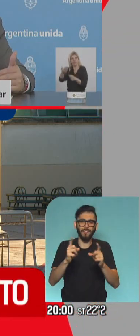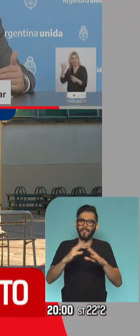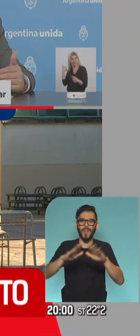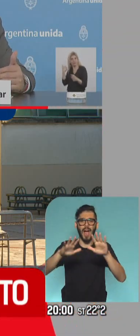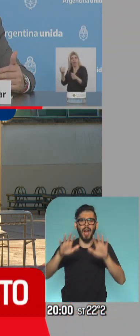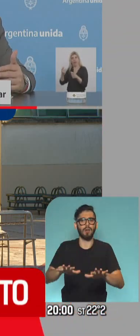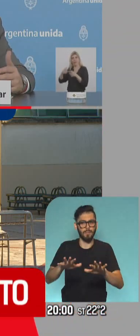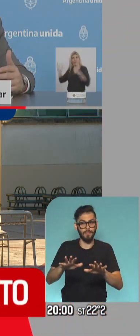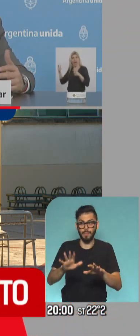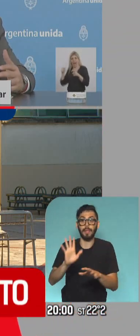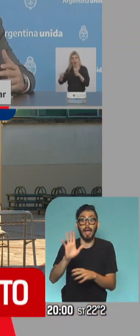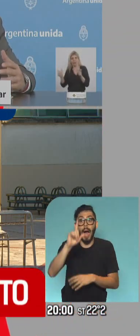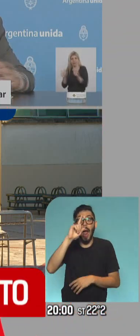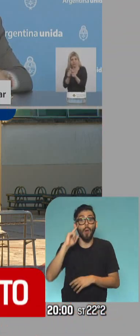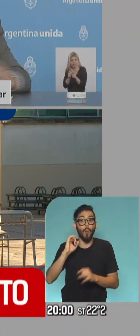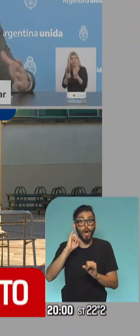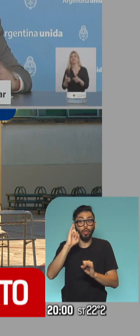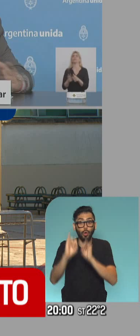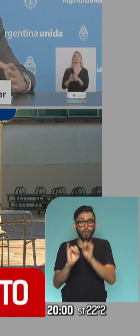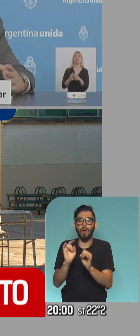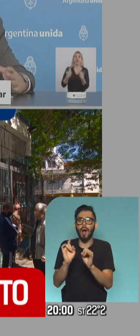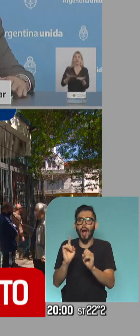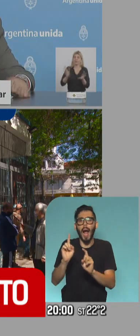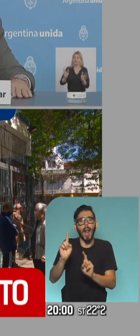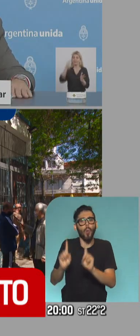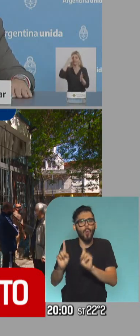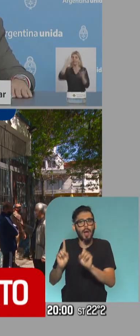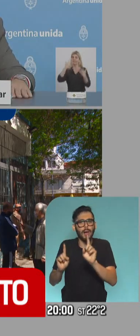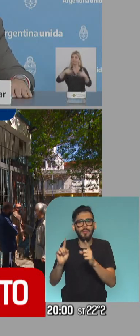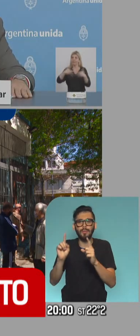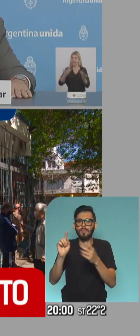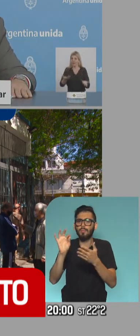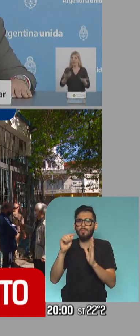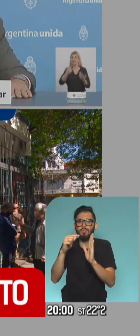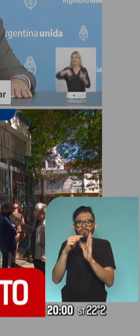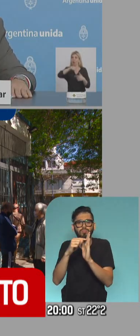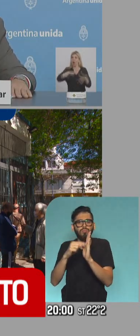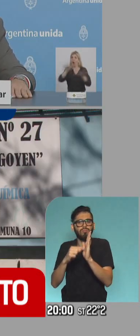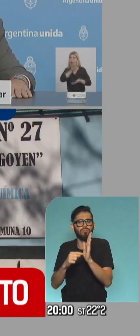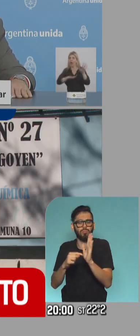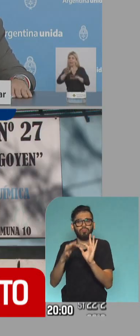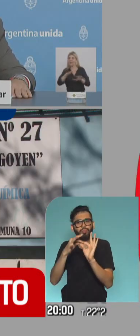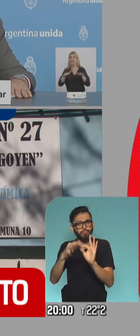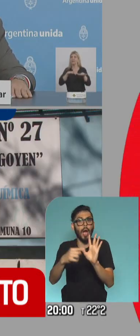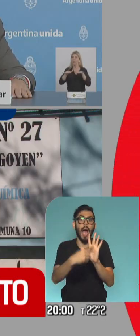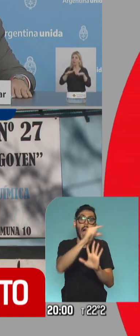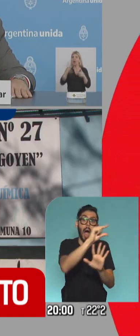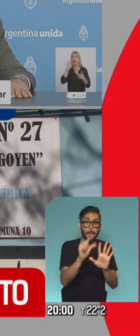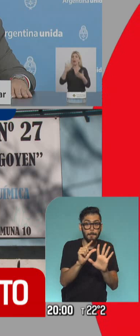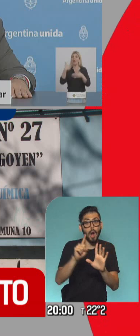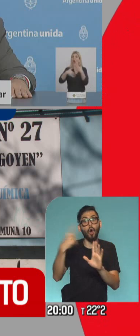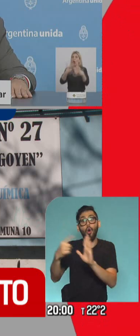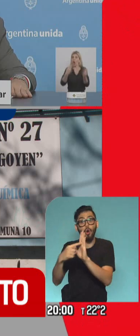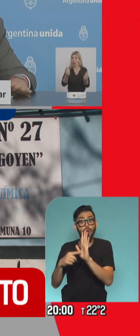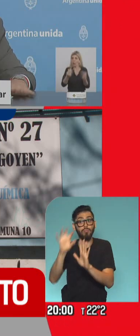del anuncio presidencial contó con algunas cuestiones que tendrán que ver con el AMBA en sí y con el país entero.